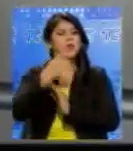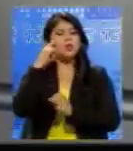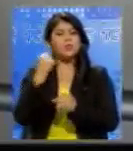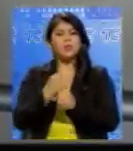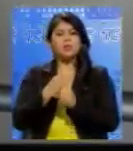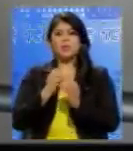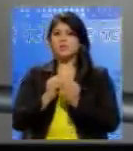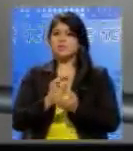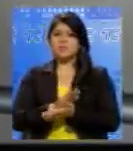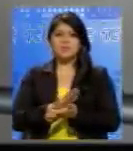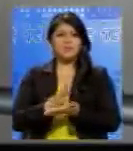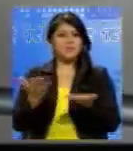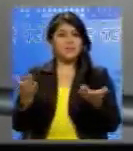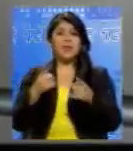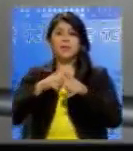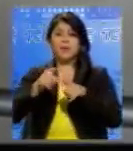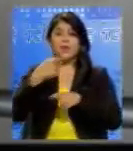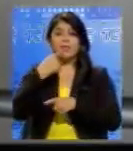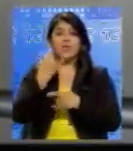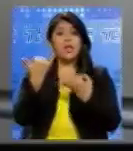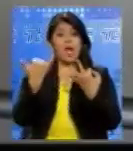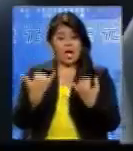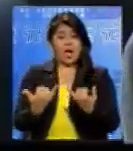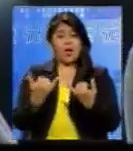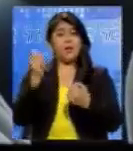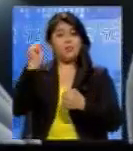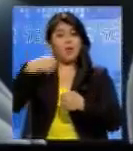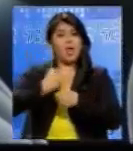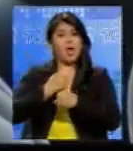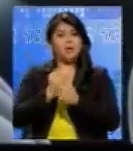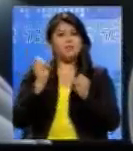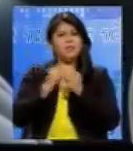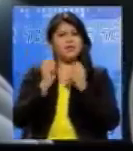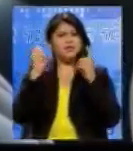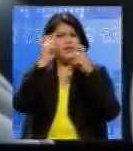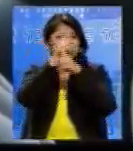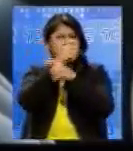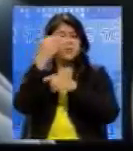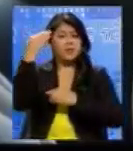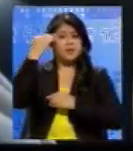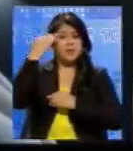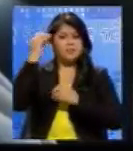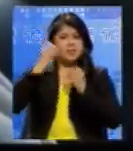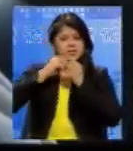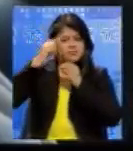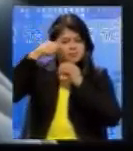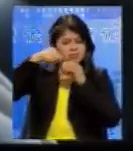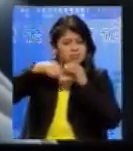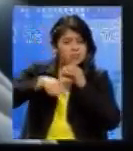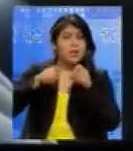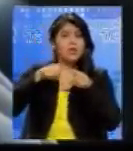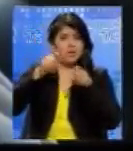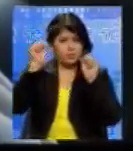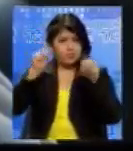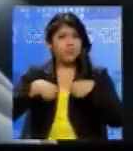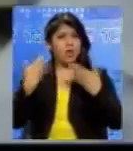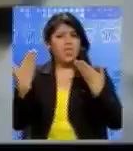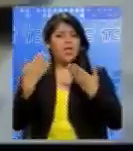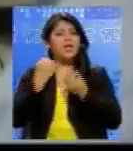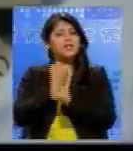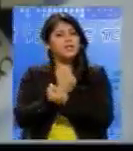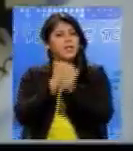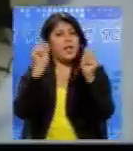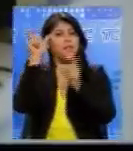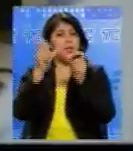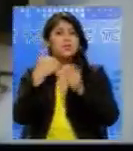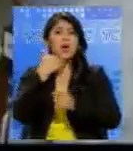neurociencia ha demostrado que en la actualidad se pueden intervenir las zonas más complejas del cerebro y de esta manera salvar a aquellas personas que por